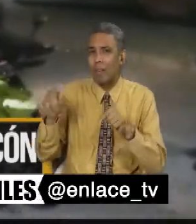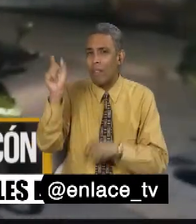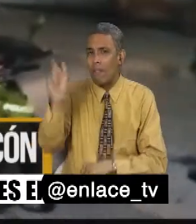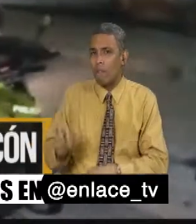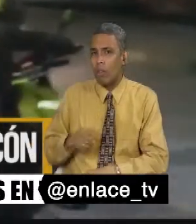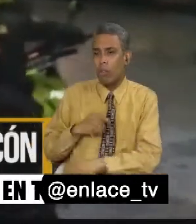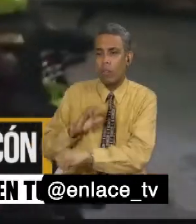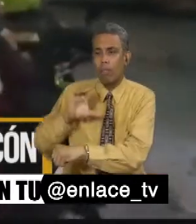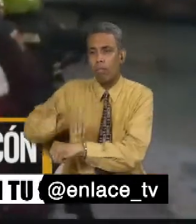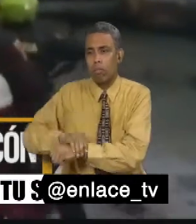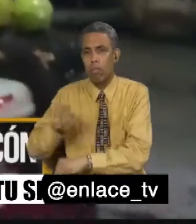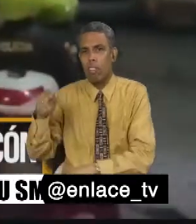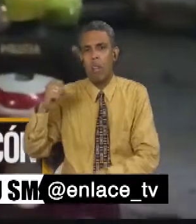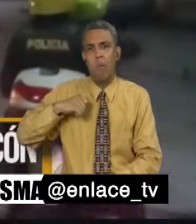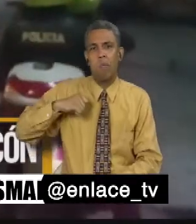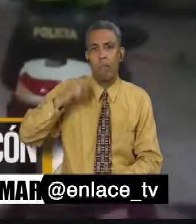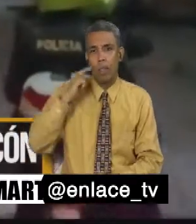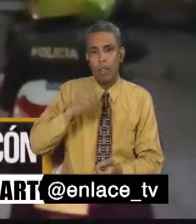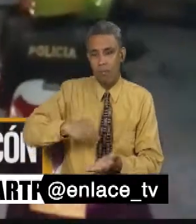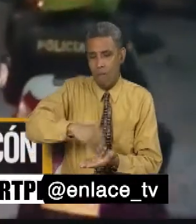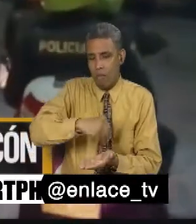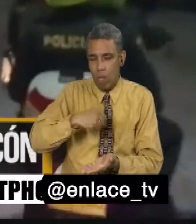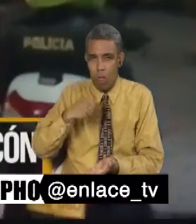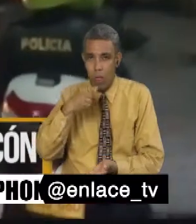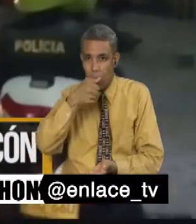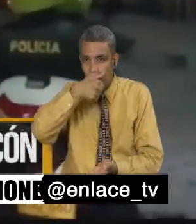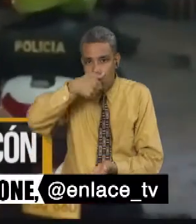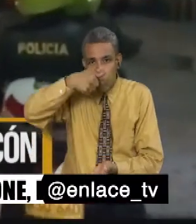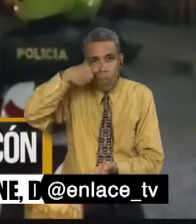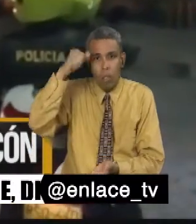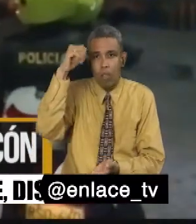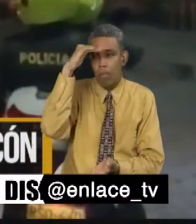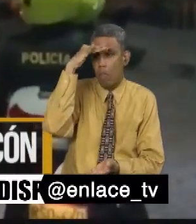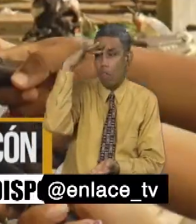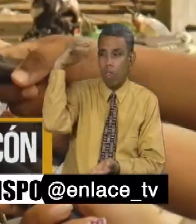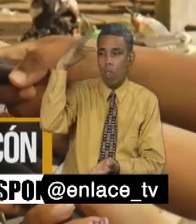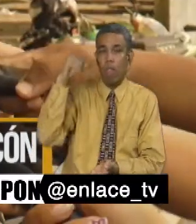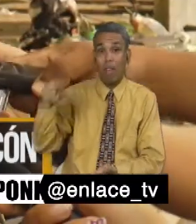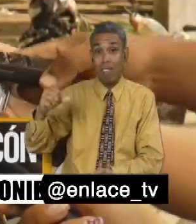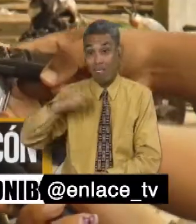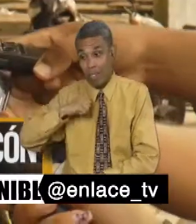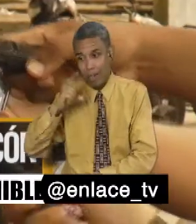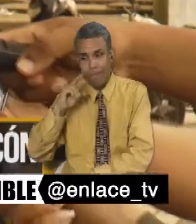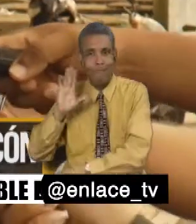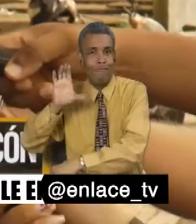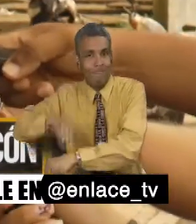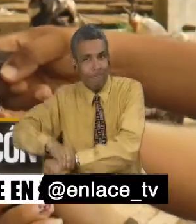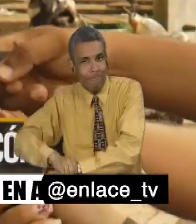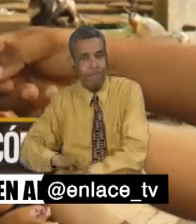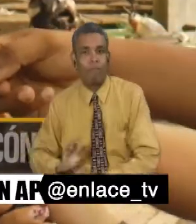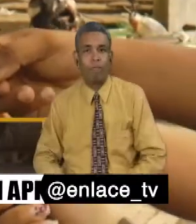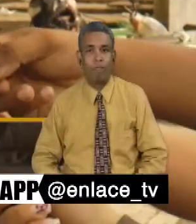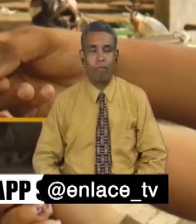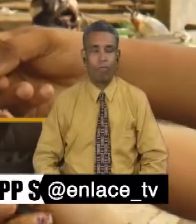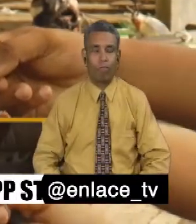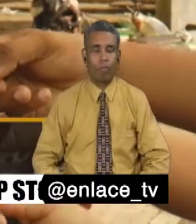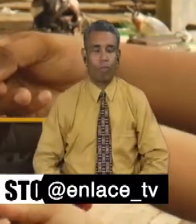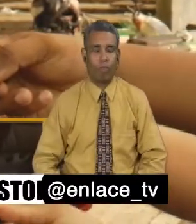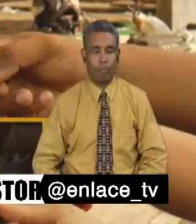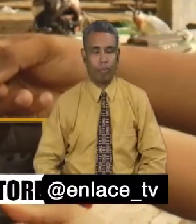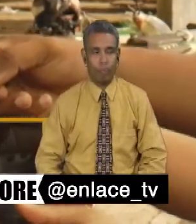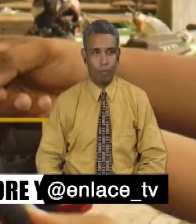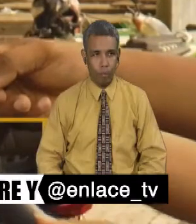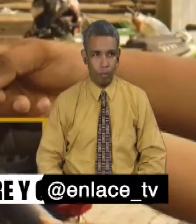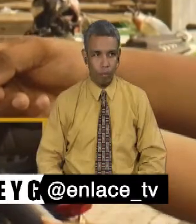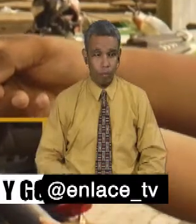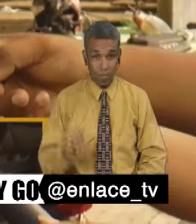tenía en su poder sustancias psicoactivas y que fue llevada ante las autoridades competentes. Pues tenemos la captura de una persona a la cual se le